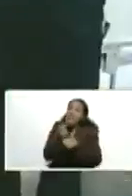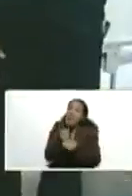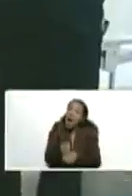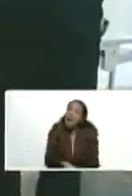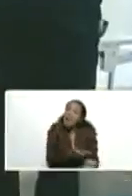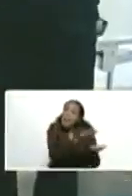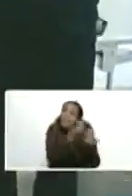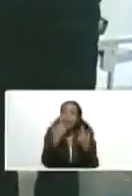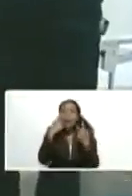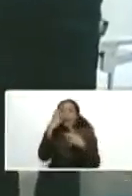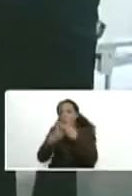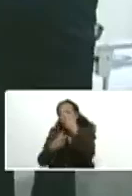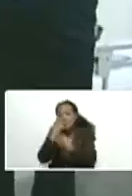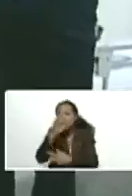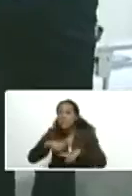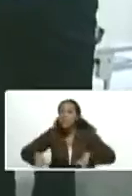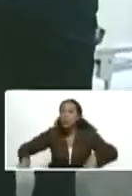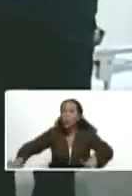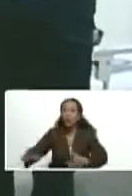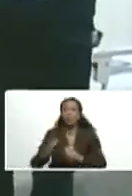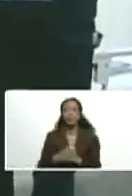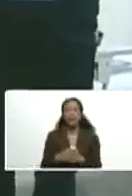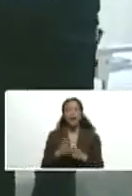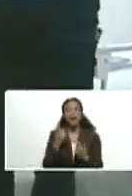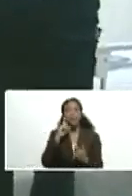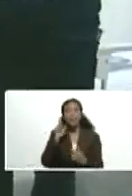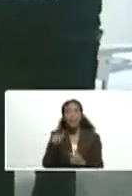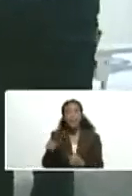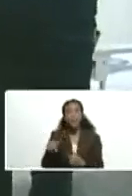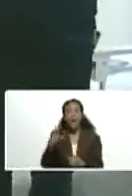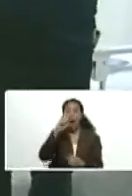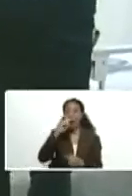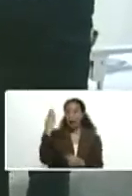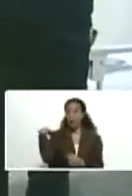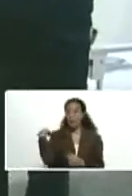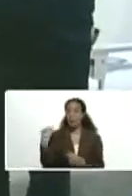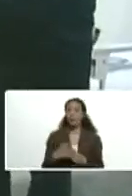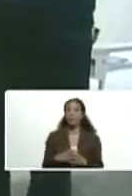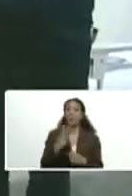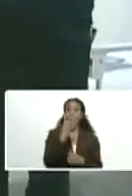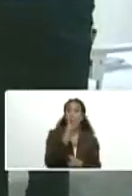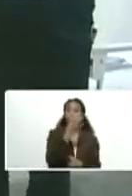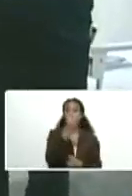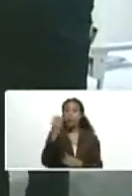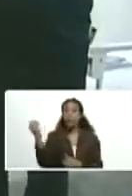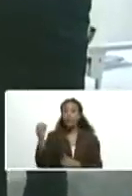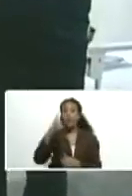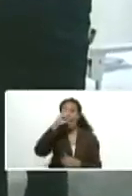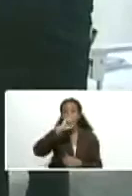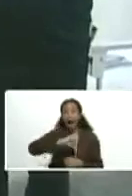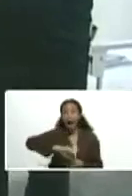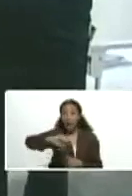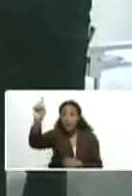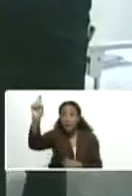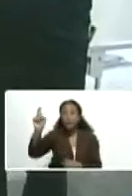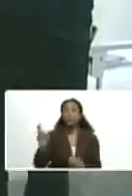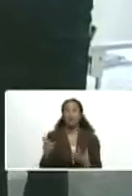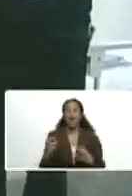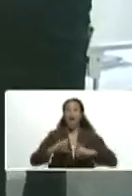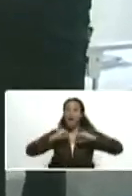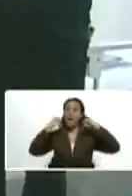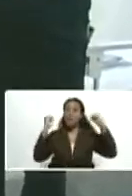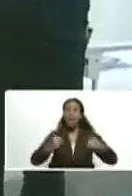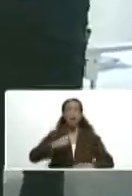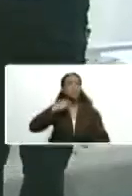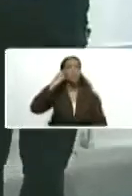estas tierras, las tierras del Negro Miguel. Precisamente ayer se cumplían 470 años de la rebeldía, de